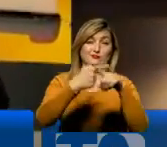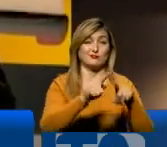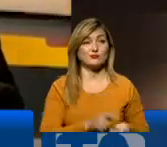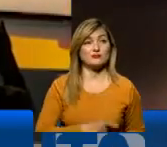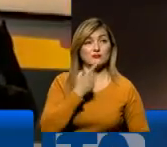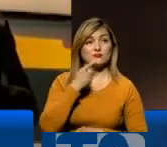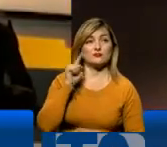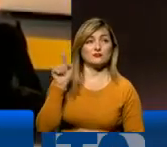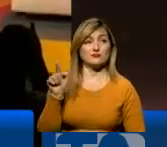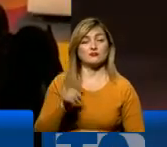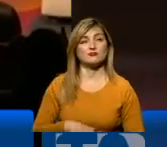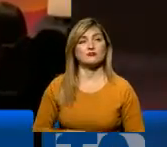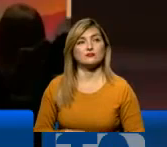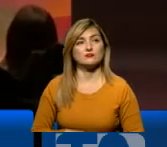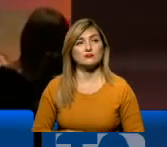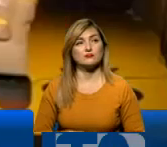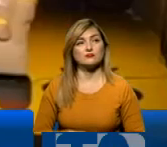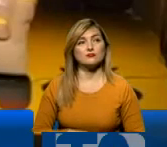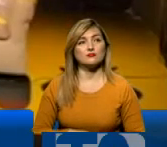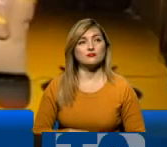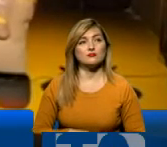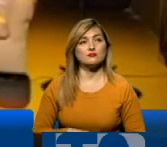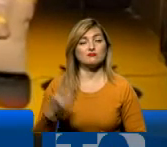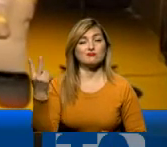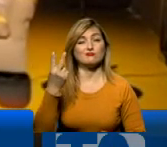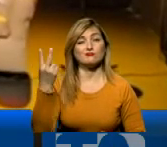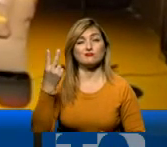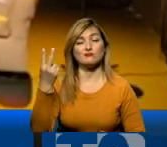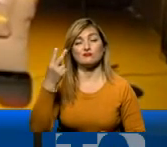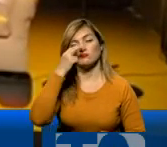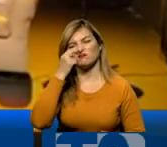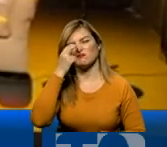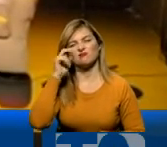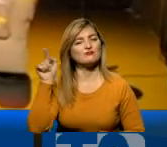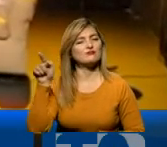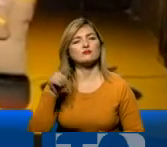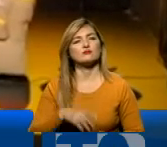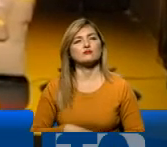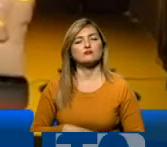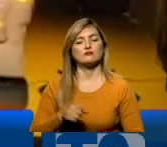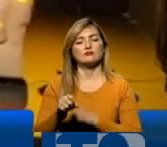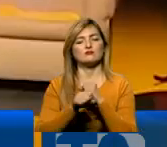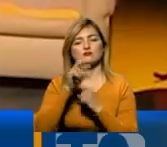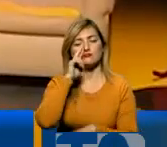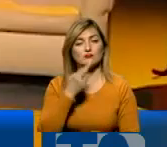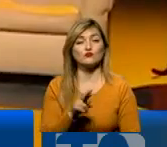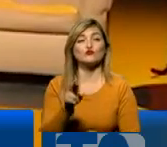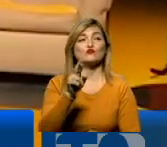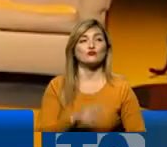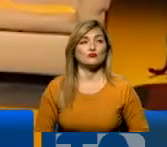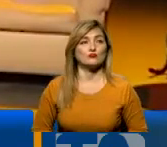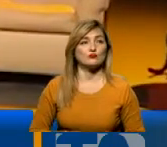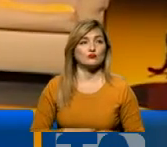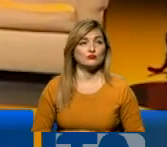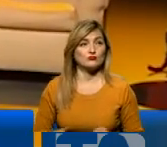Así lo aseguran Ave Jaramillo y Pancho Viñaca, que junto a Iván Ulchur presentan su obra El Año de la Rata. Ellos